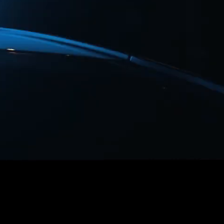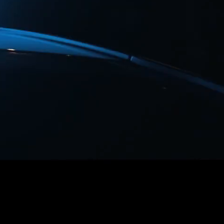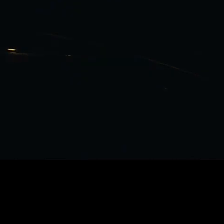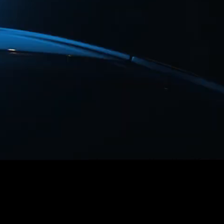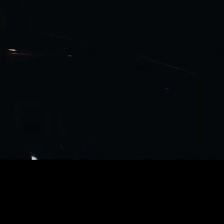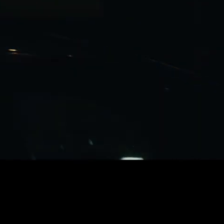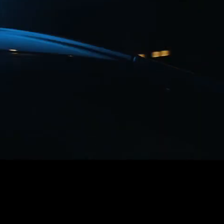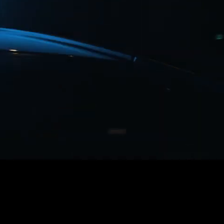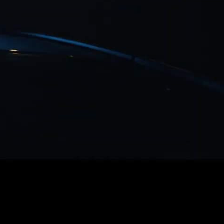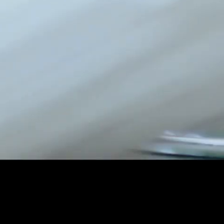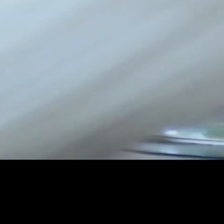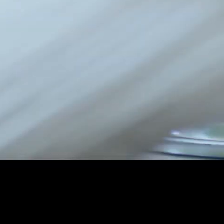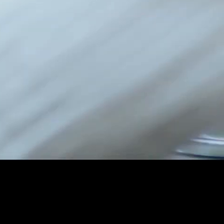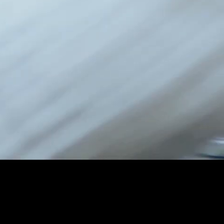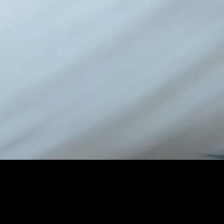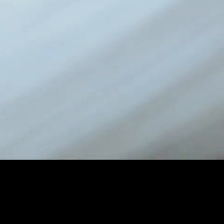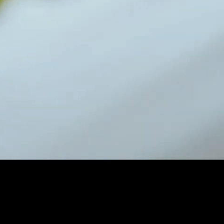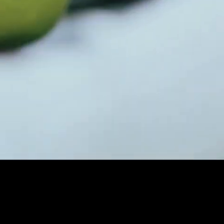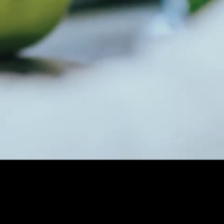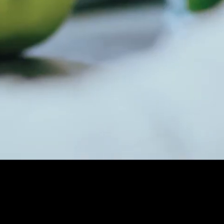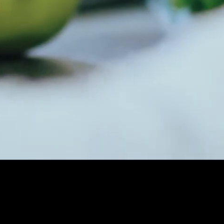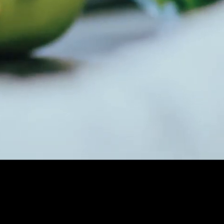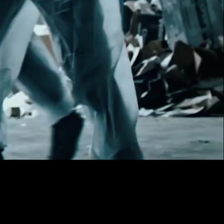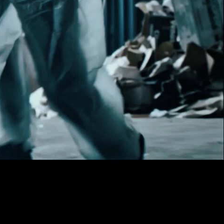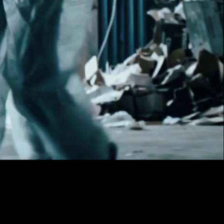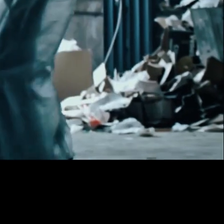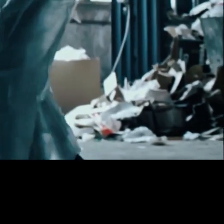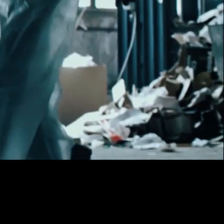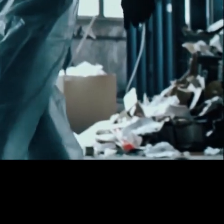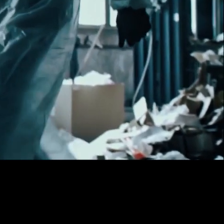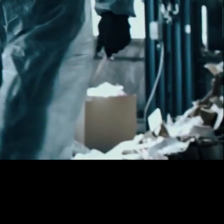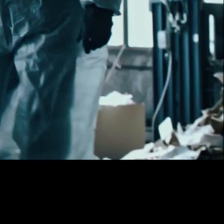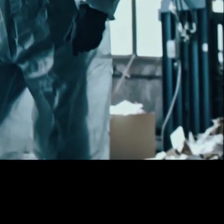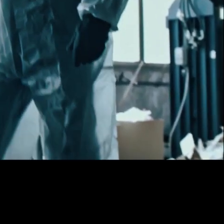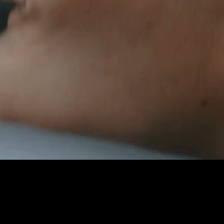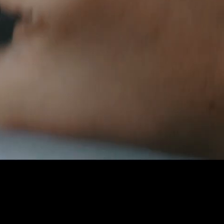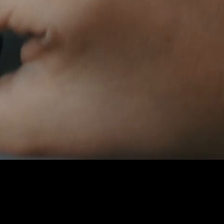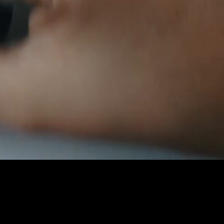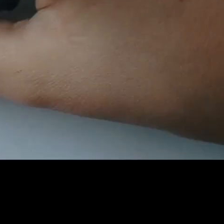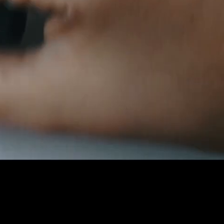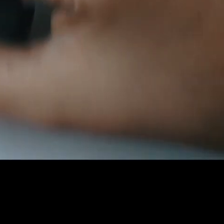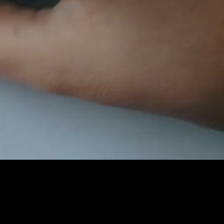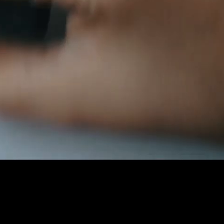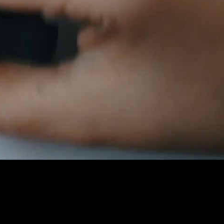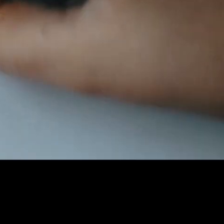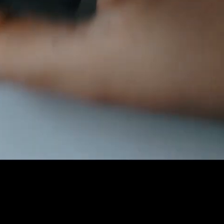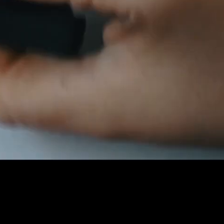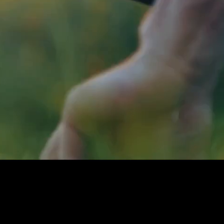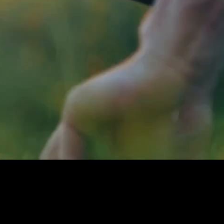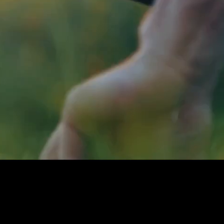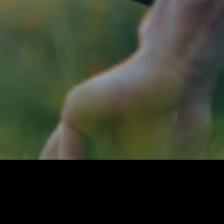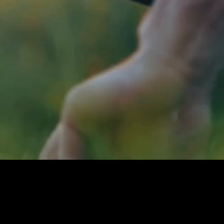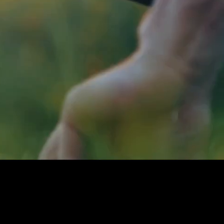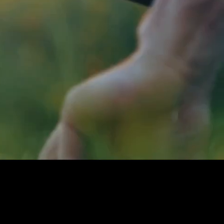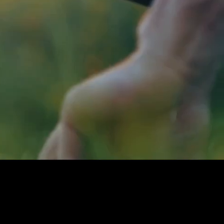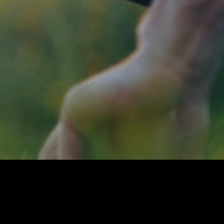día y noche en nuestras calles. Gracias a los trabajadores de supermercados, a los servicios de limpieza y a los de transporte. Y, cómo